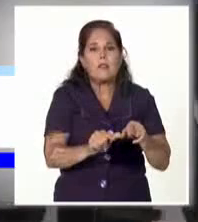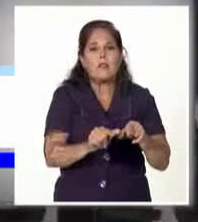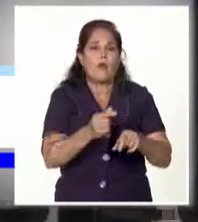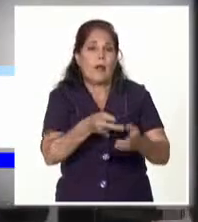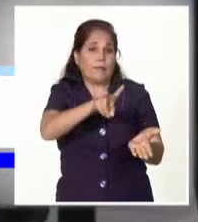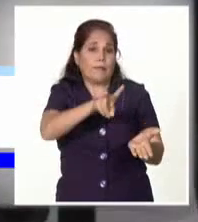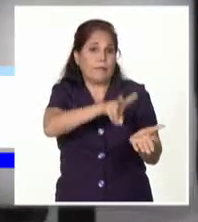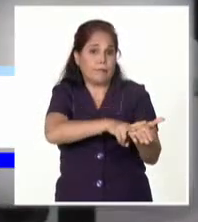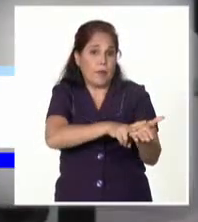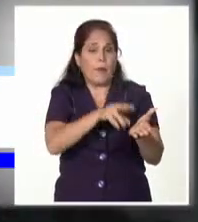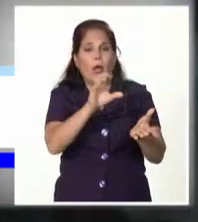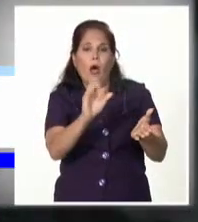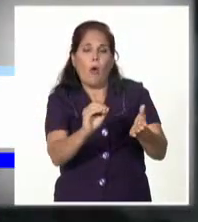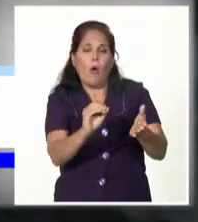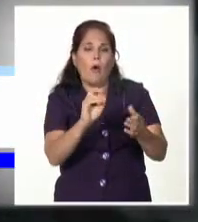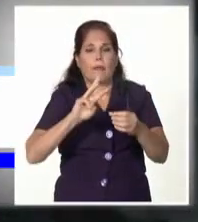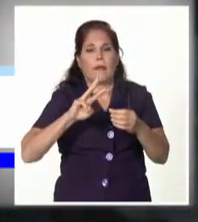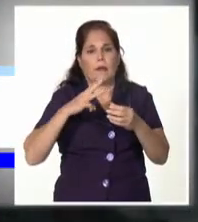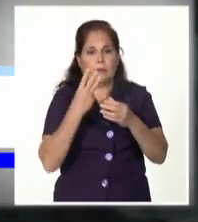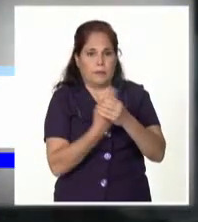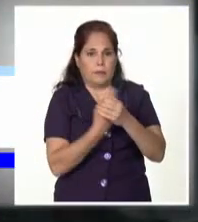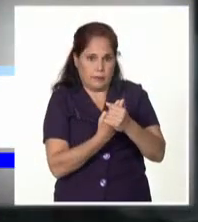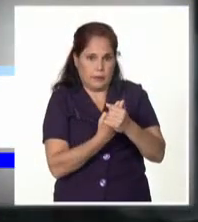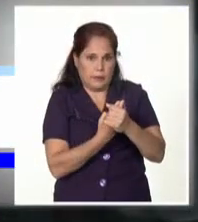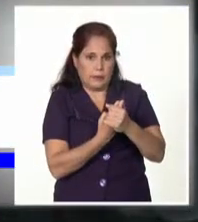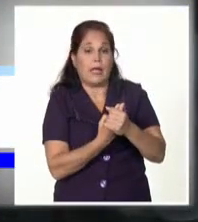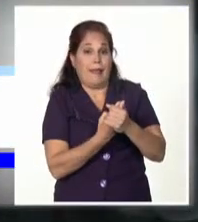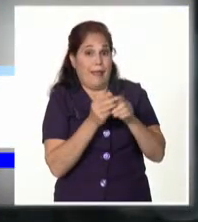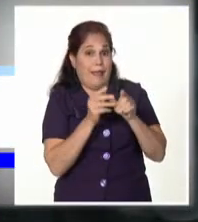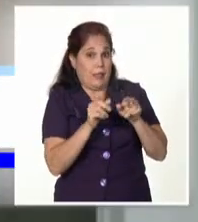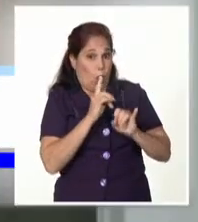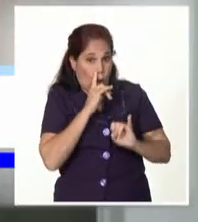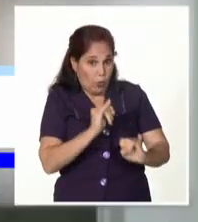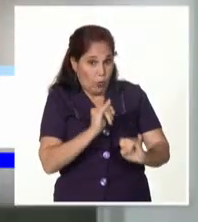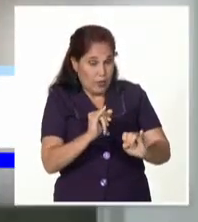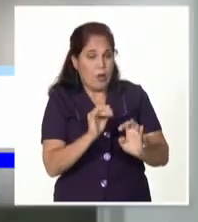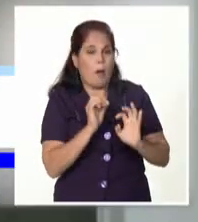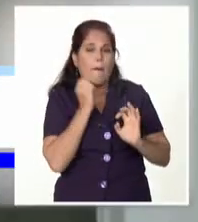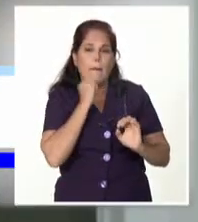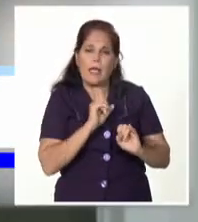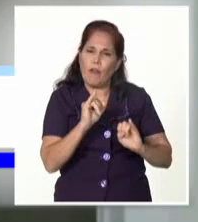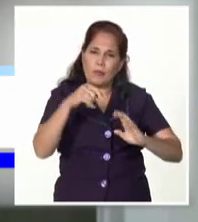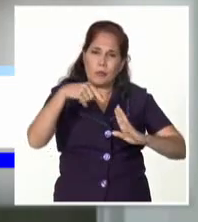o con alguna discapacidad. Este noticiero buscará más precisiones sobre